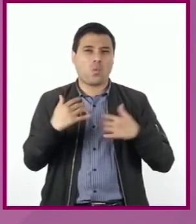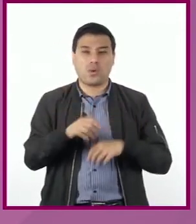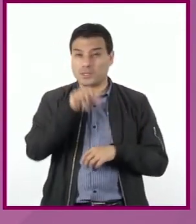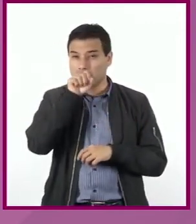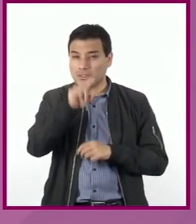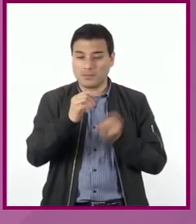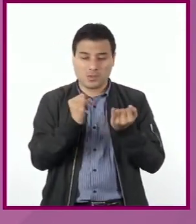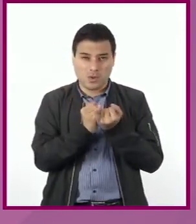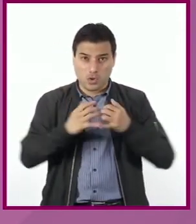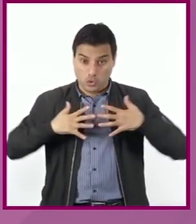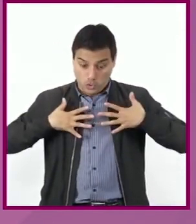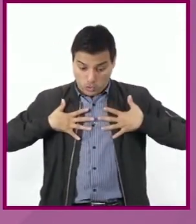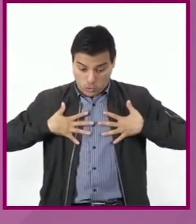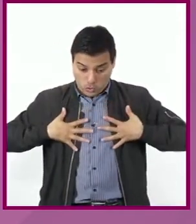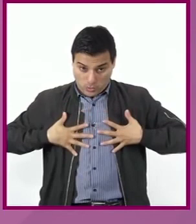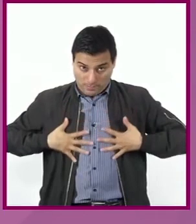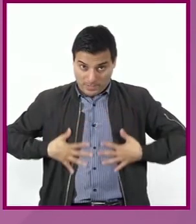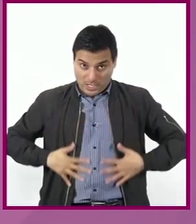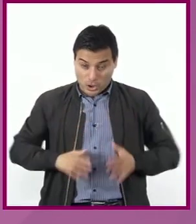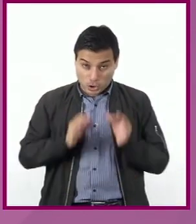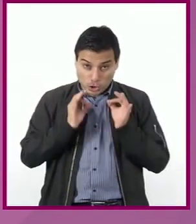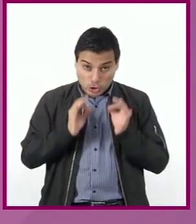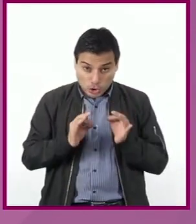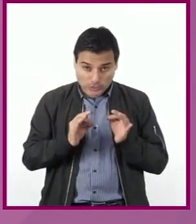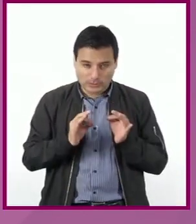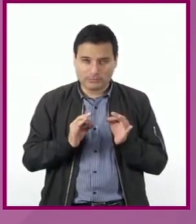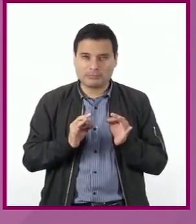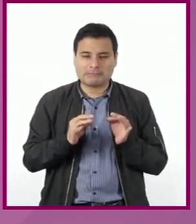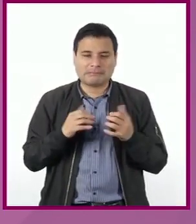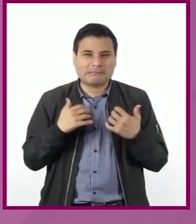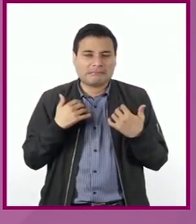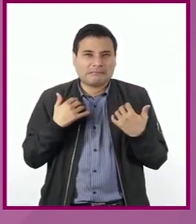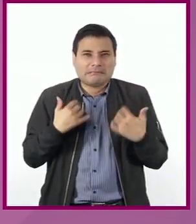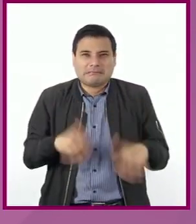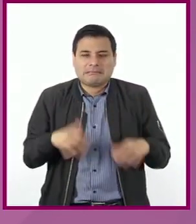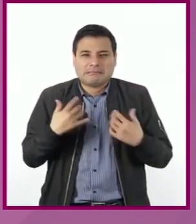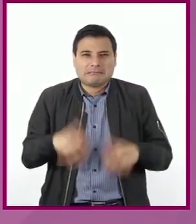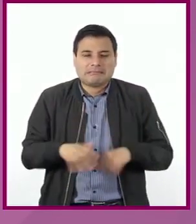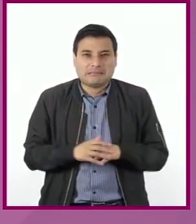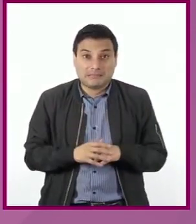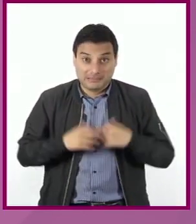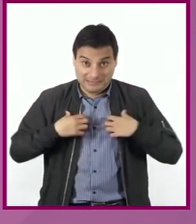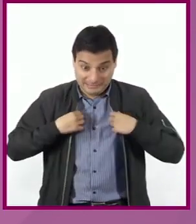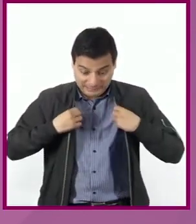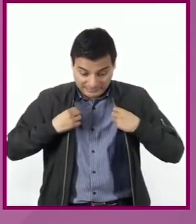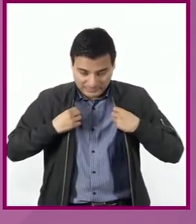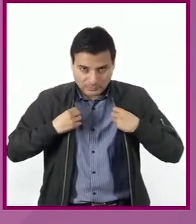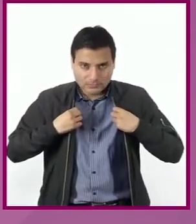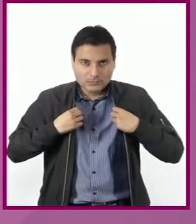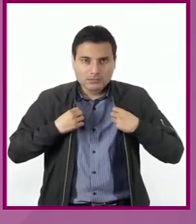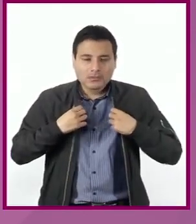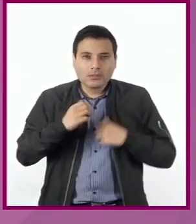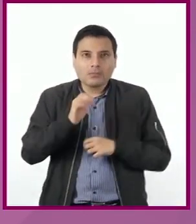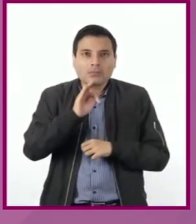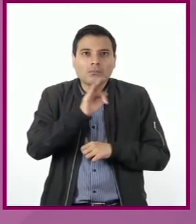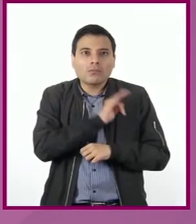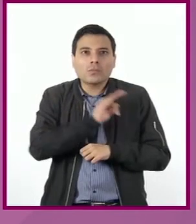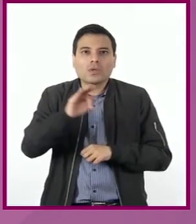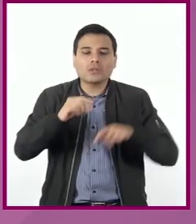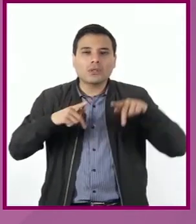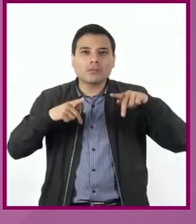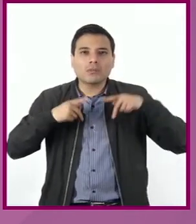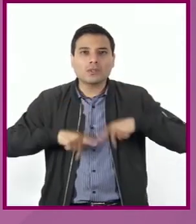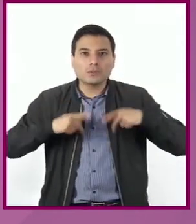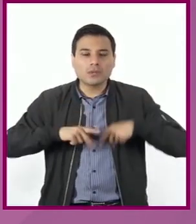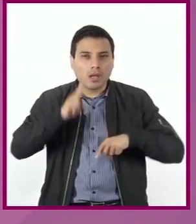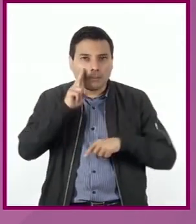las prendas con ellas confeccionadas poseían la milagrosa virtud de ser invisibles a toda persona que